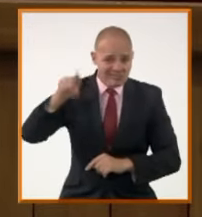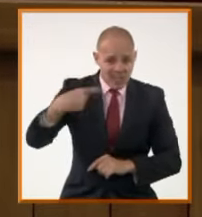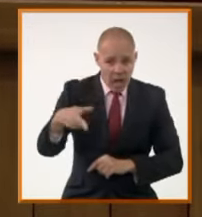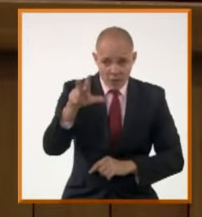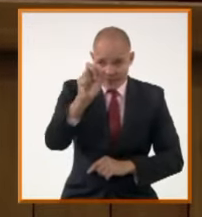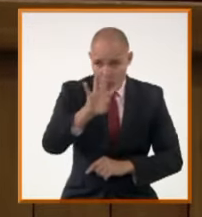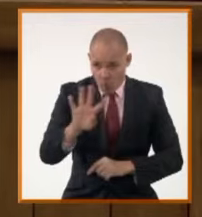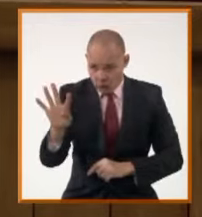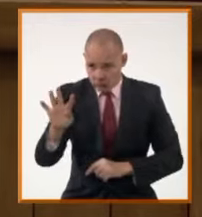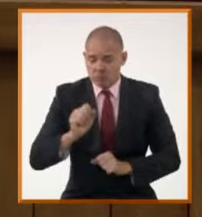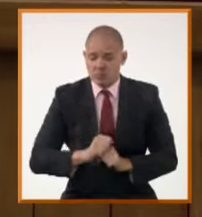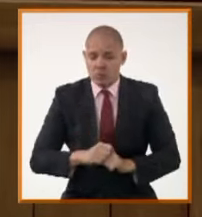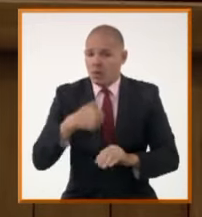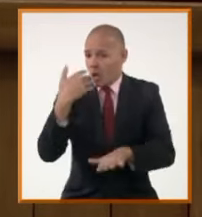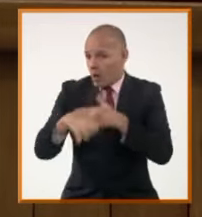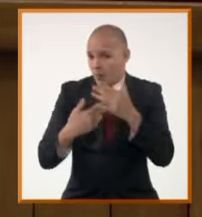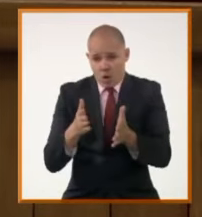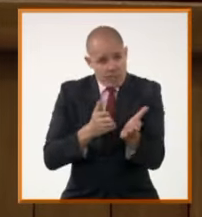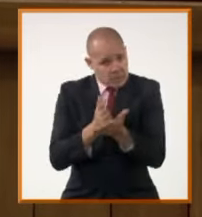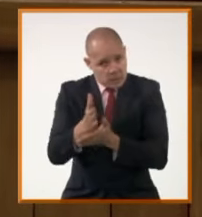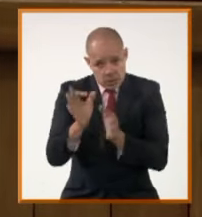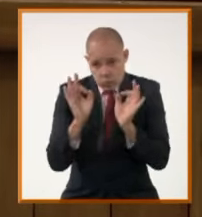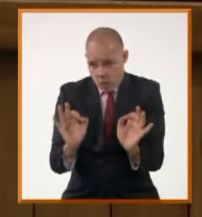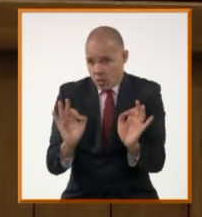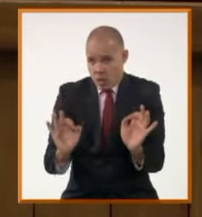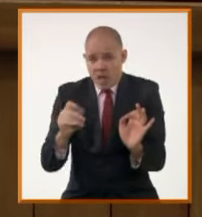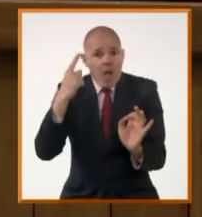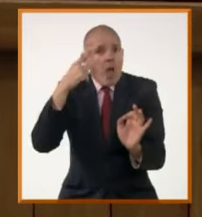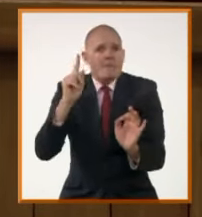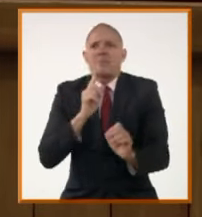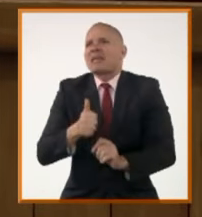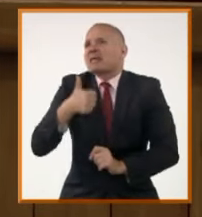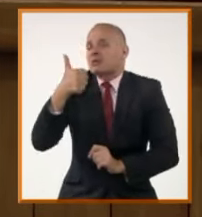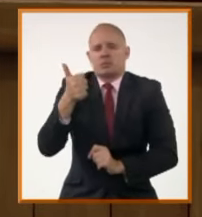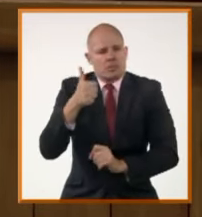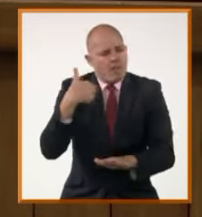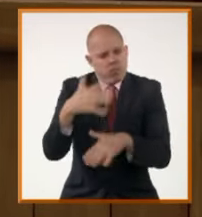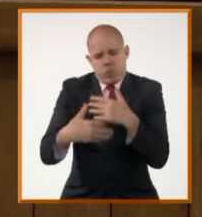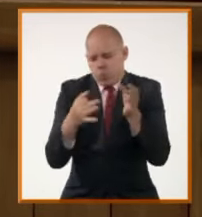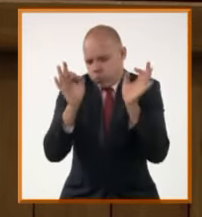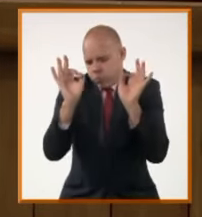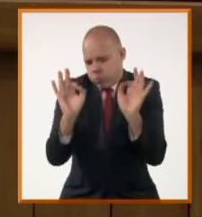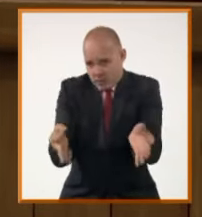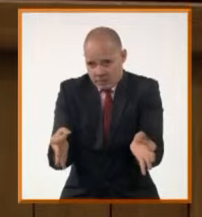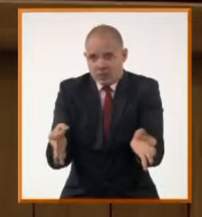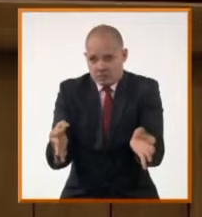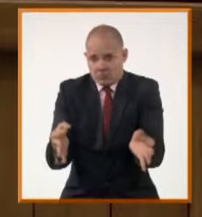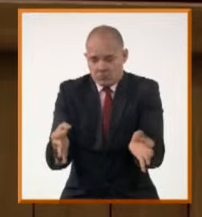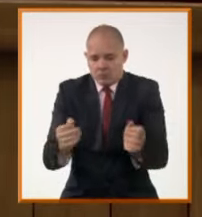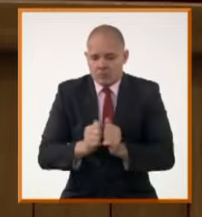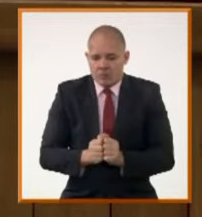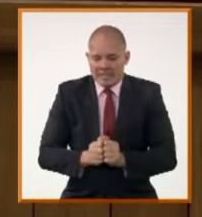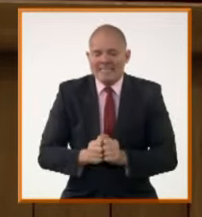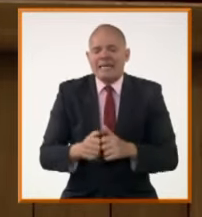los mismos desafíos, los mismos problemas, decisiones que nos permitan hacer cosas diferentes.